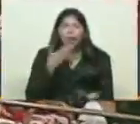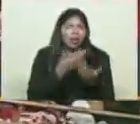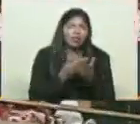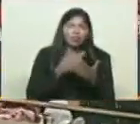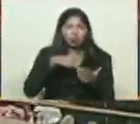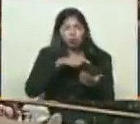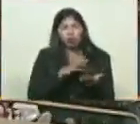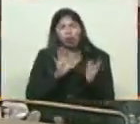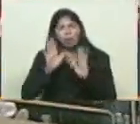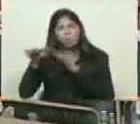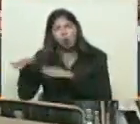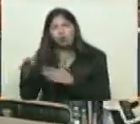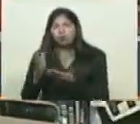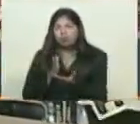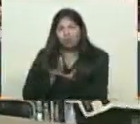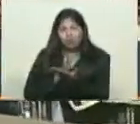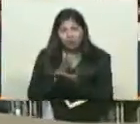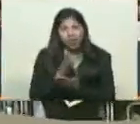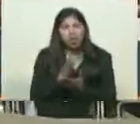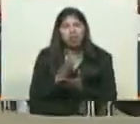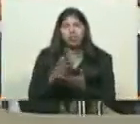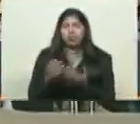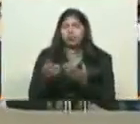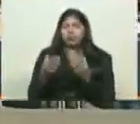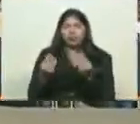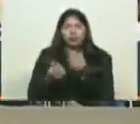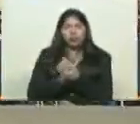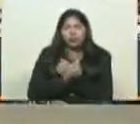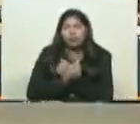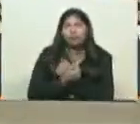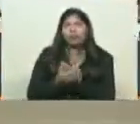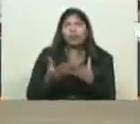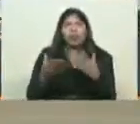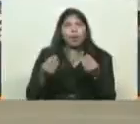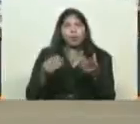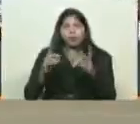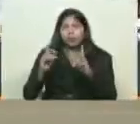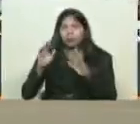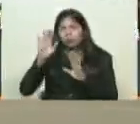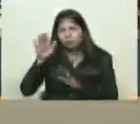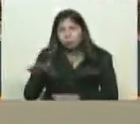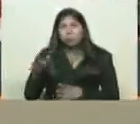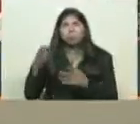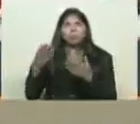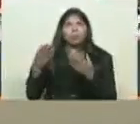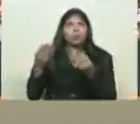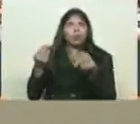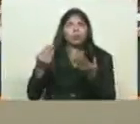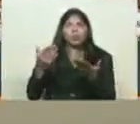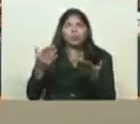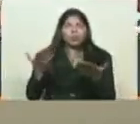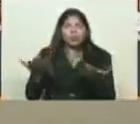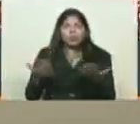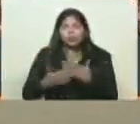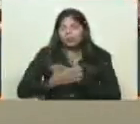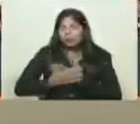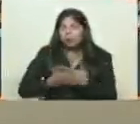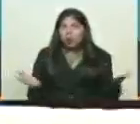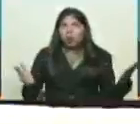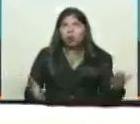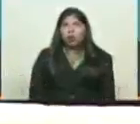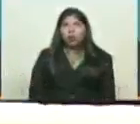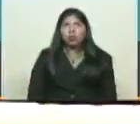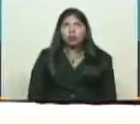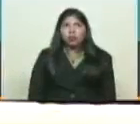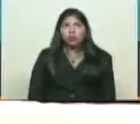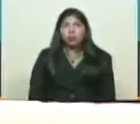presidente, por tanta entrega. Nosotros somos los que creemos que con Chávez